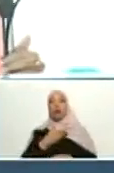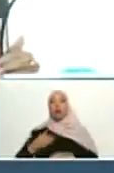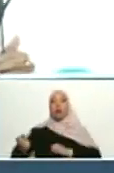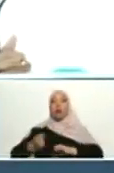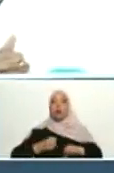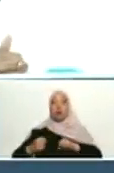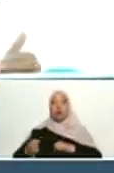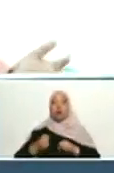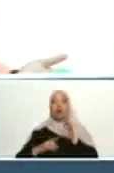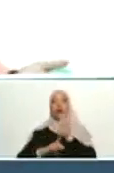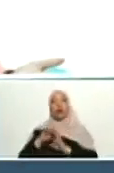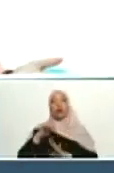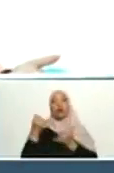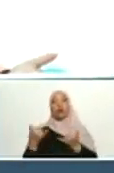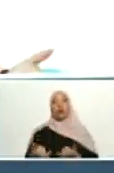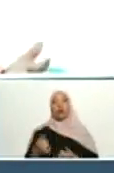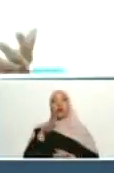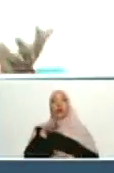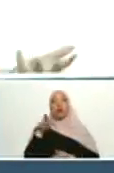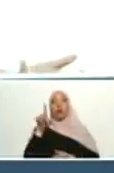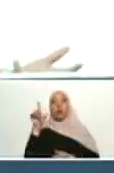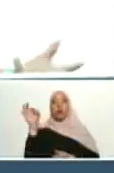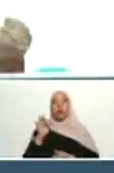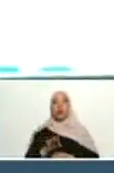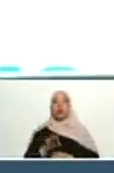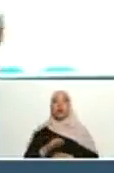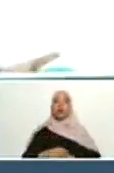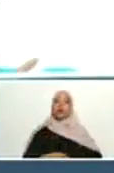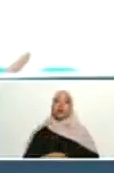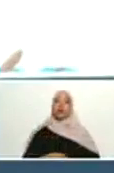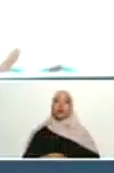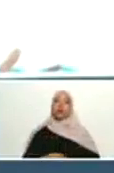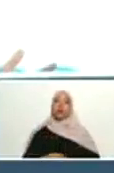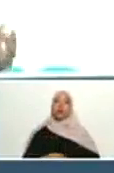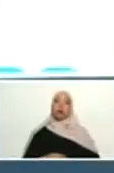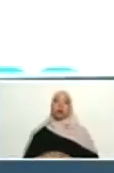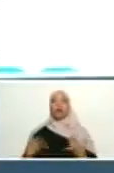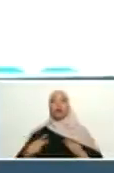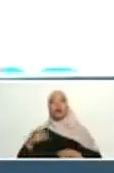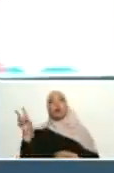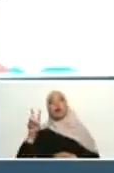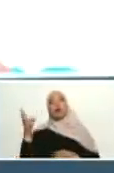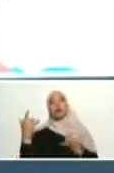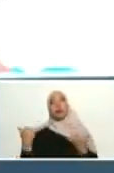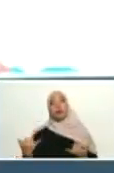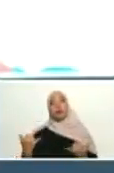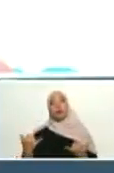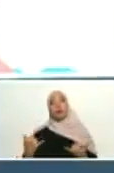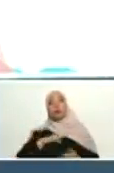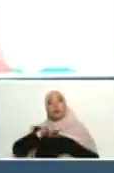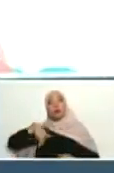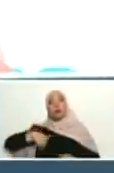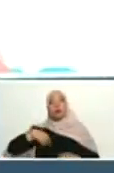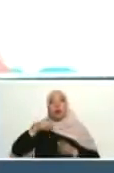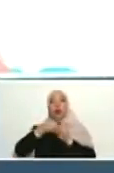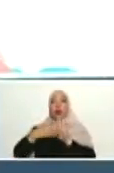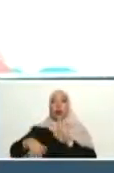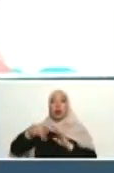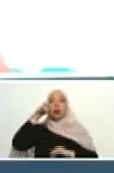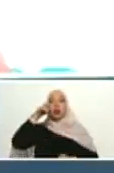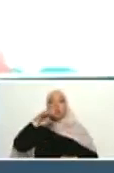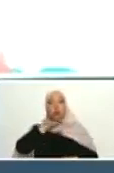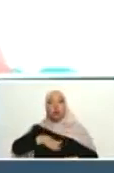que se incrementó además en un 31%, es una muestra también de un hecho económico en el país. No solamente lo que usted dijo, el derecho sagrado que